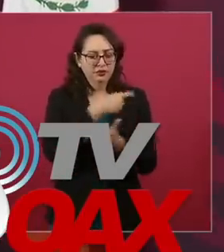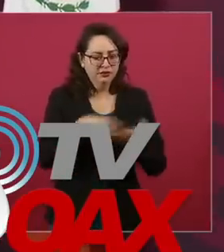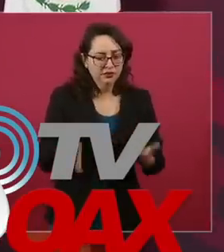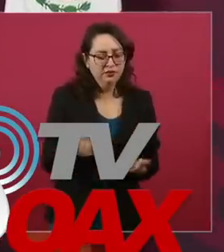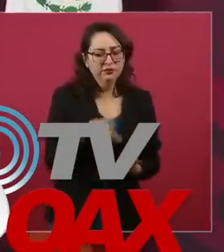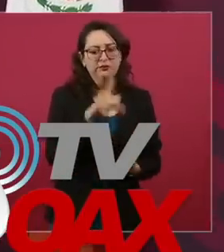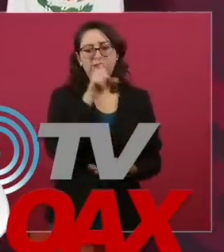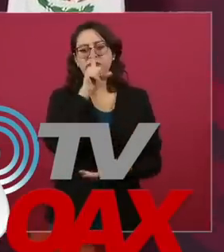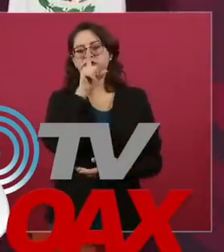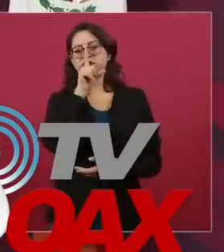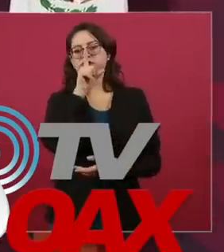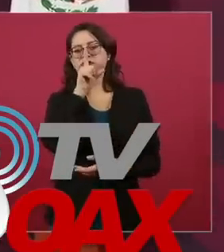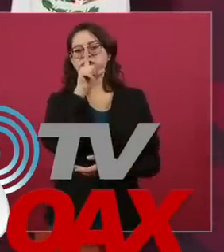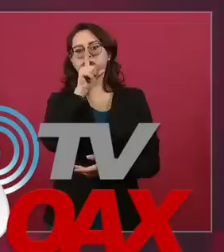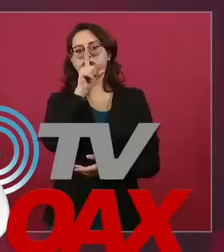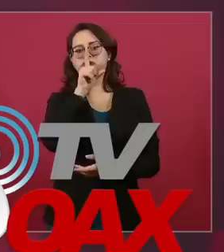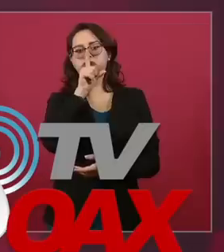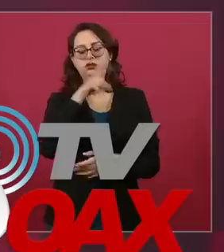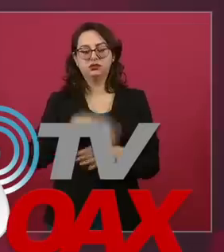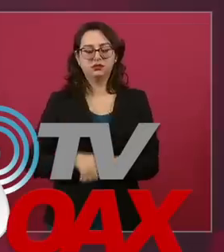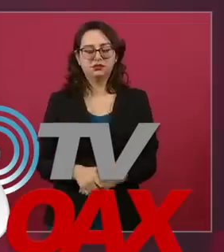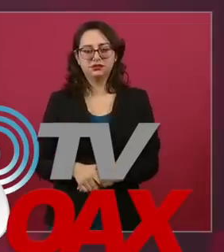Nada más que